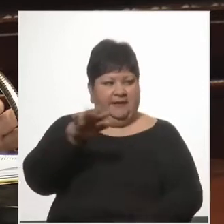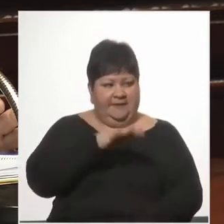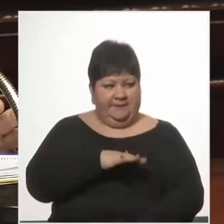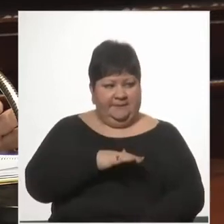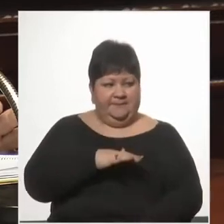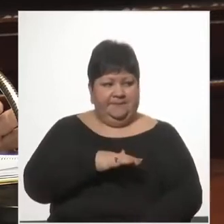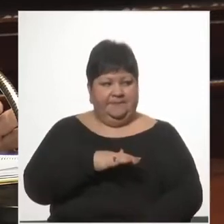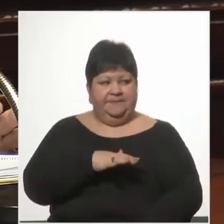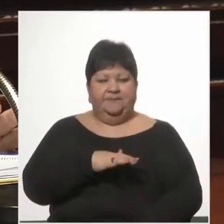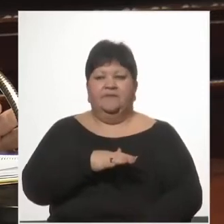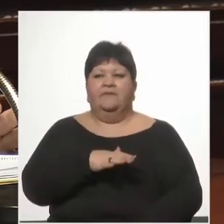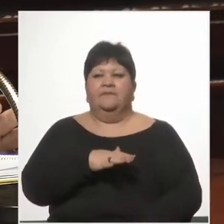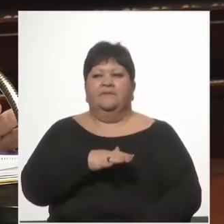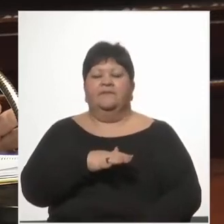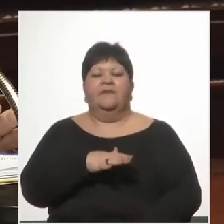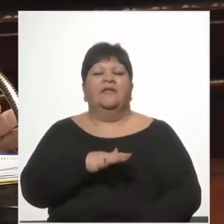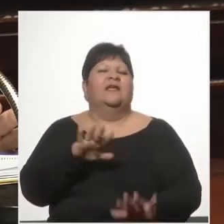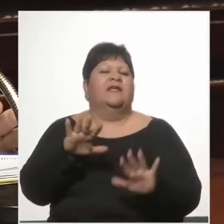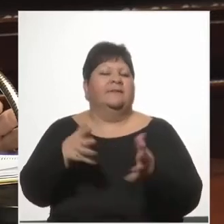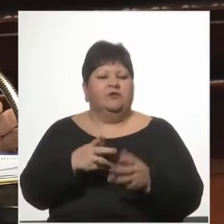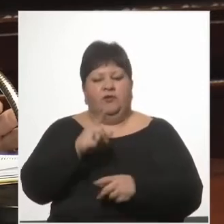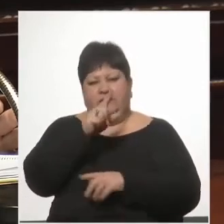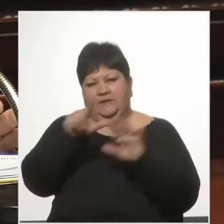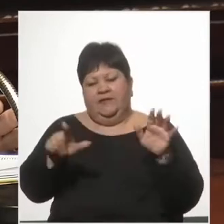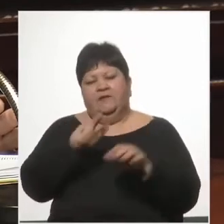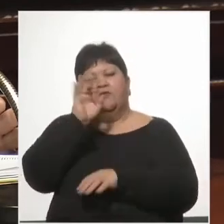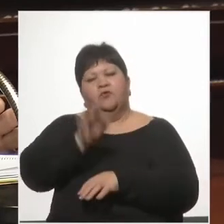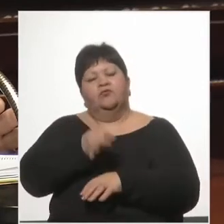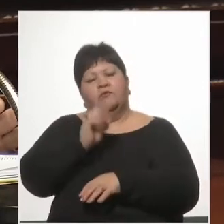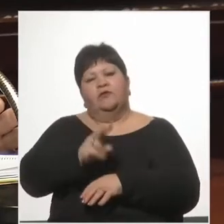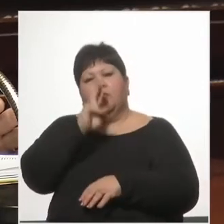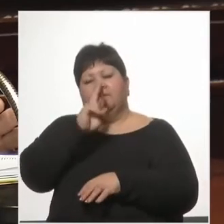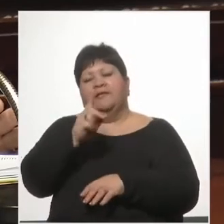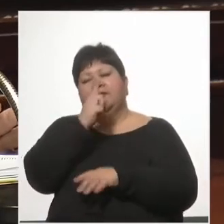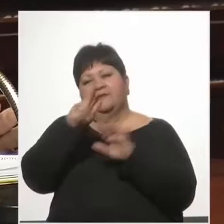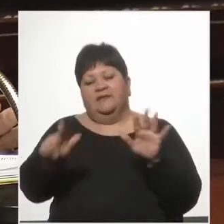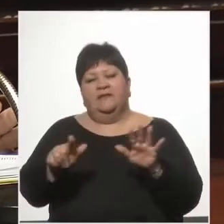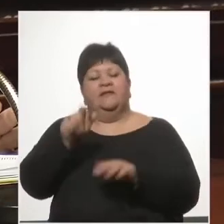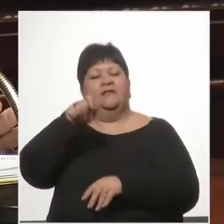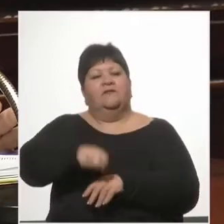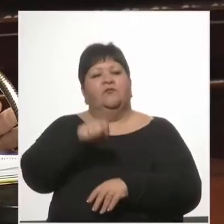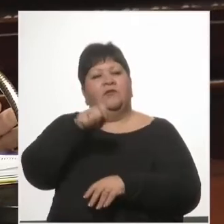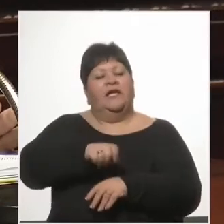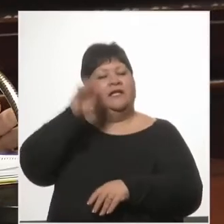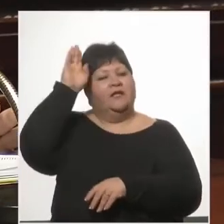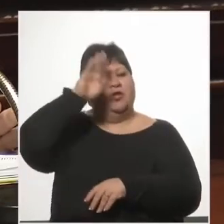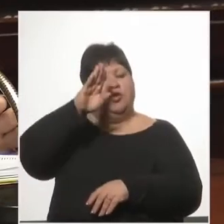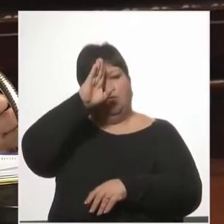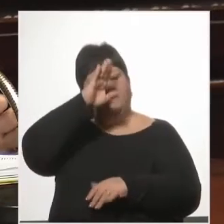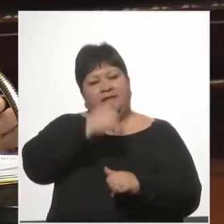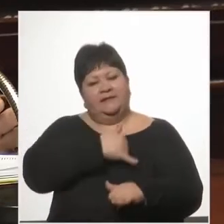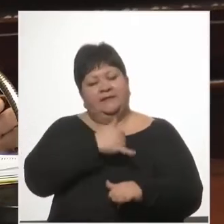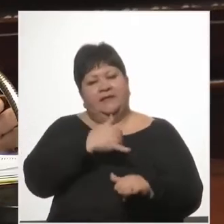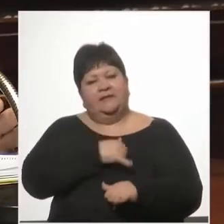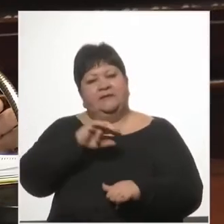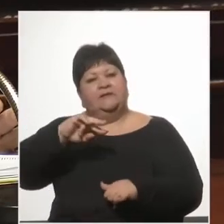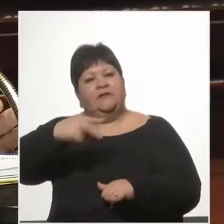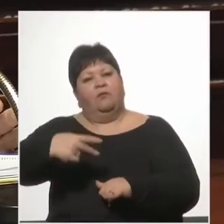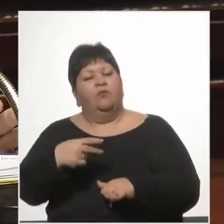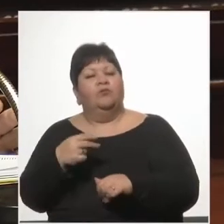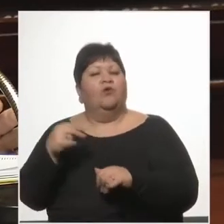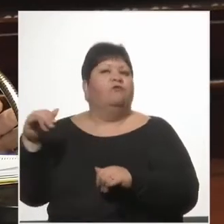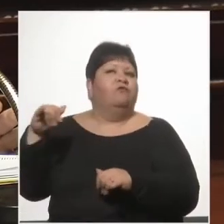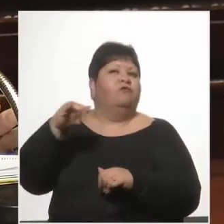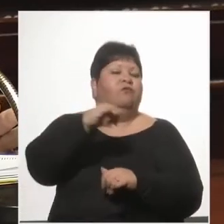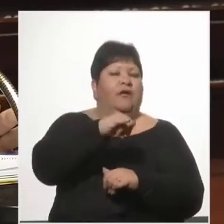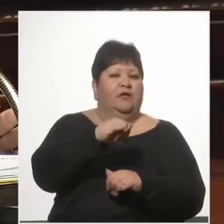Vamos a los hechos. El 17 de octubre de 2017, el Tribunal de Honor empieza el trabajo sobre el llamado segundo vuelo.